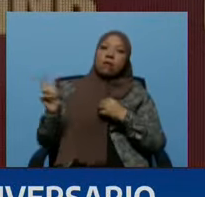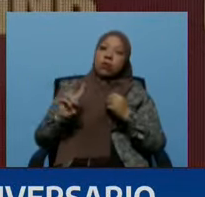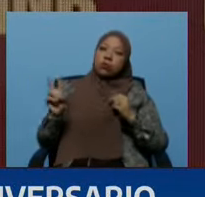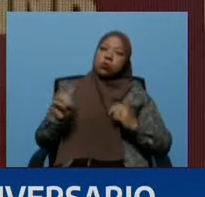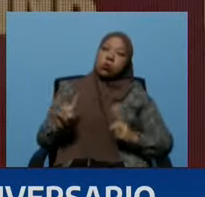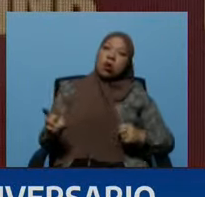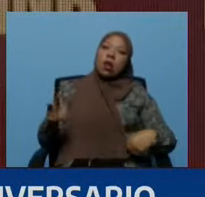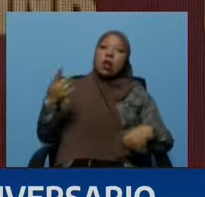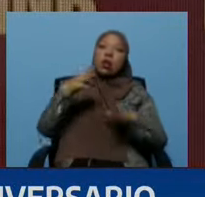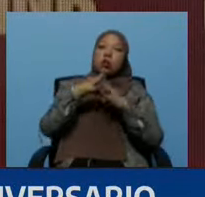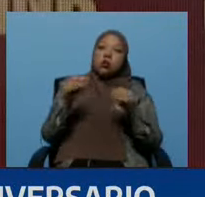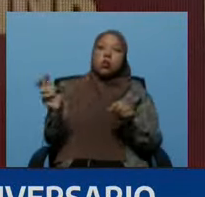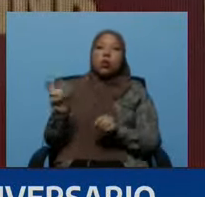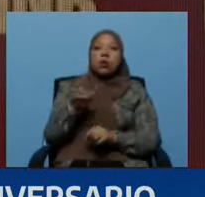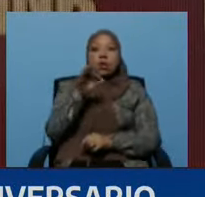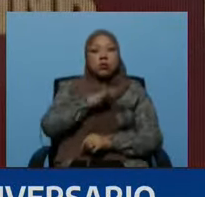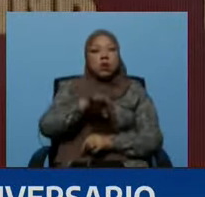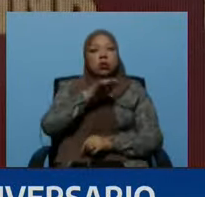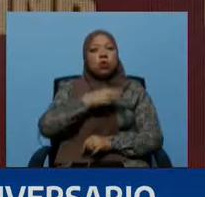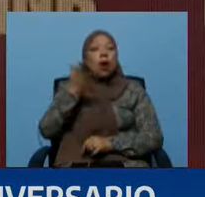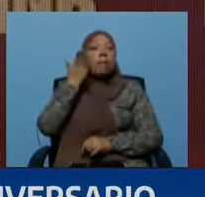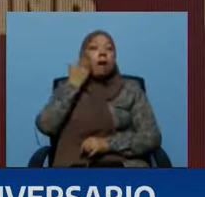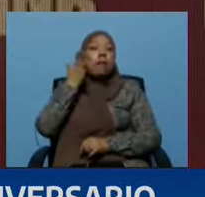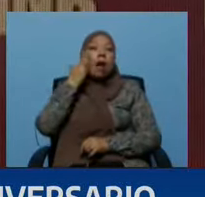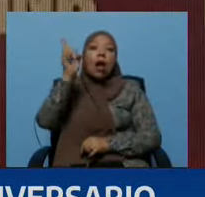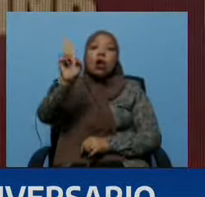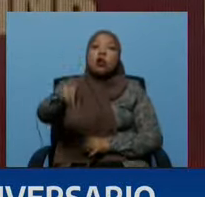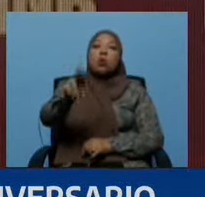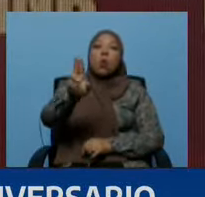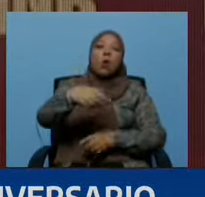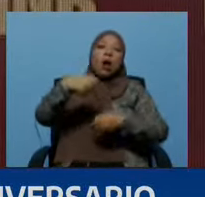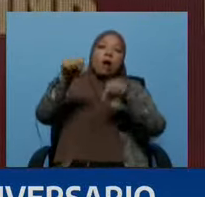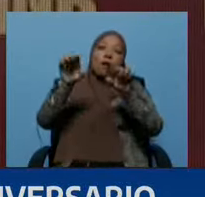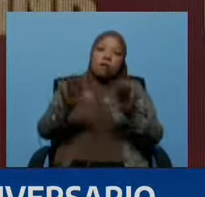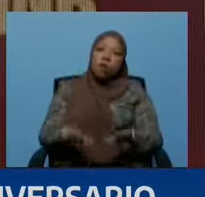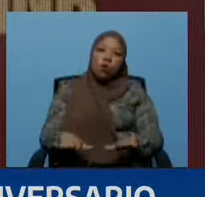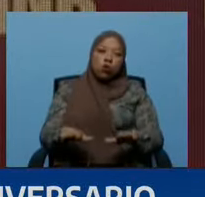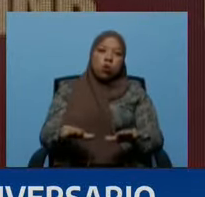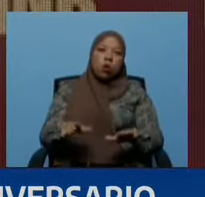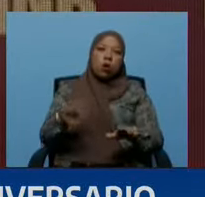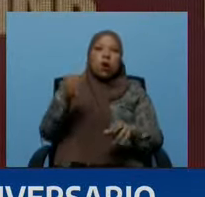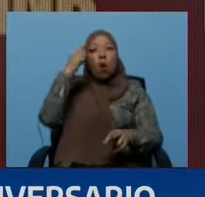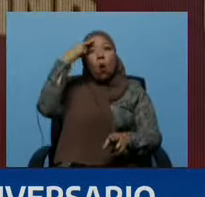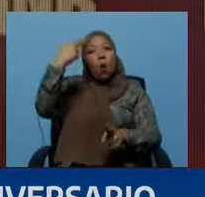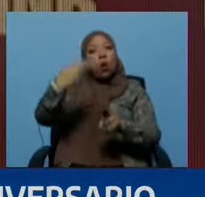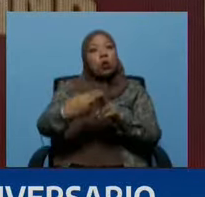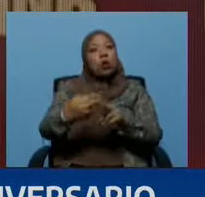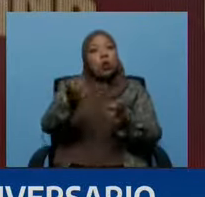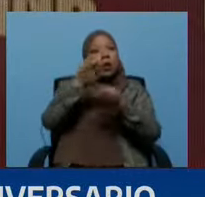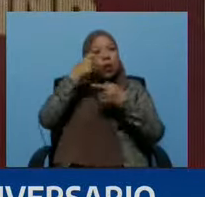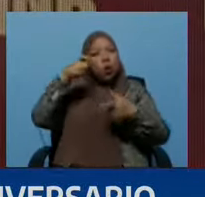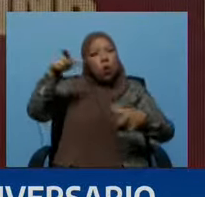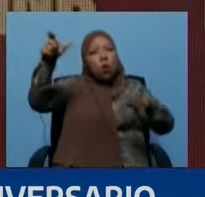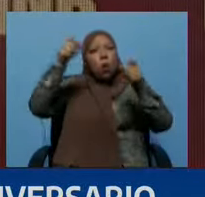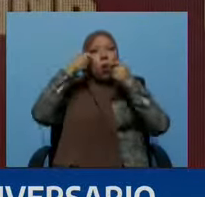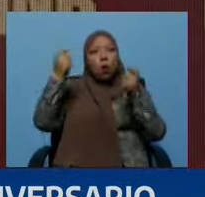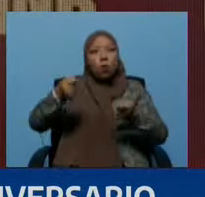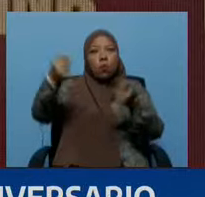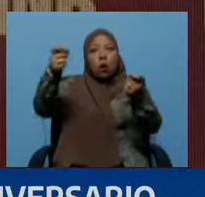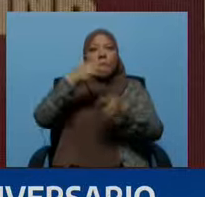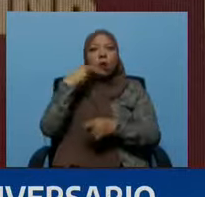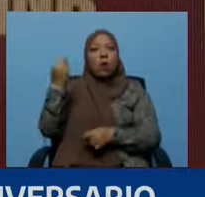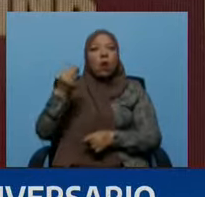las venezolanas. Señora madre, jamás me rendiré. Honor y gloria a este joven